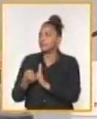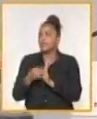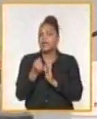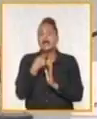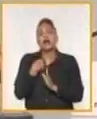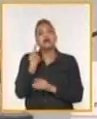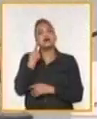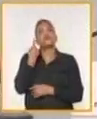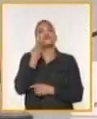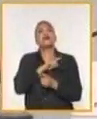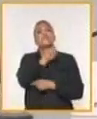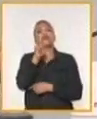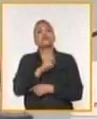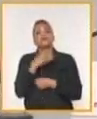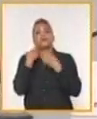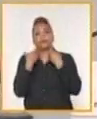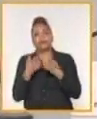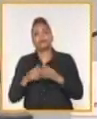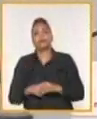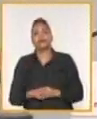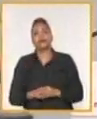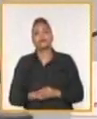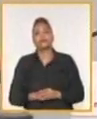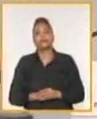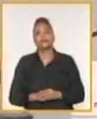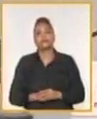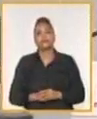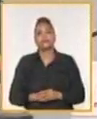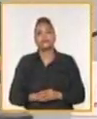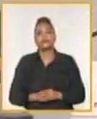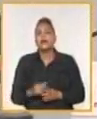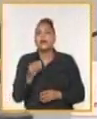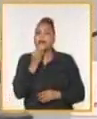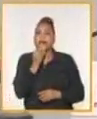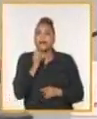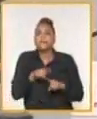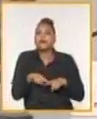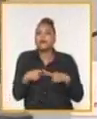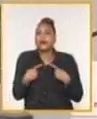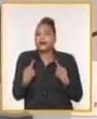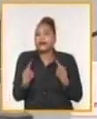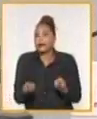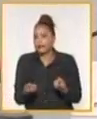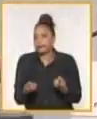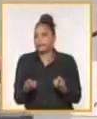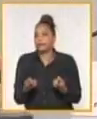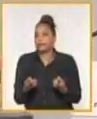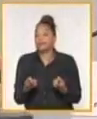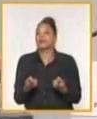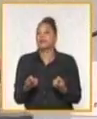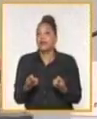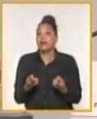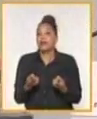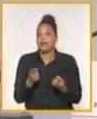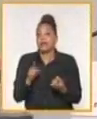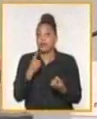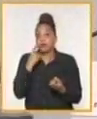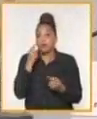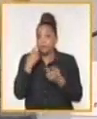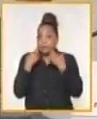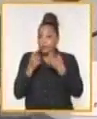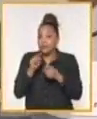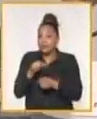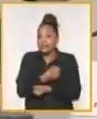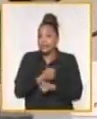pregunta importante: ¿por qué Irán? Porque es verdad, hoy es, usted lo decía, una columna vertebral de esa resistencia,